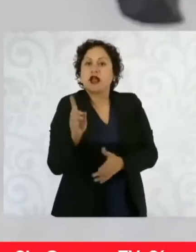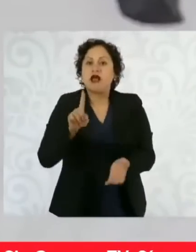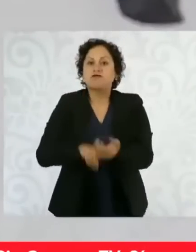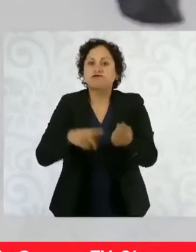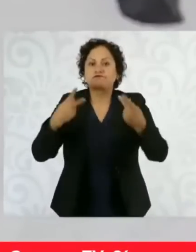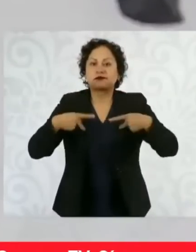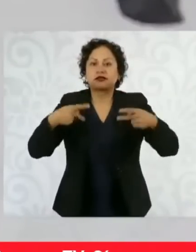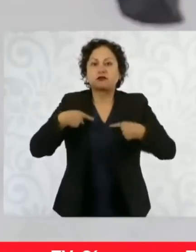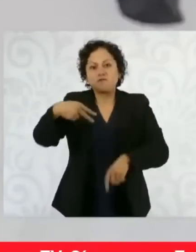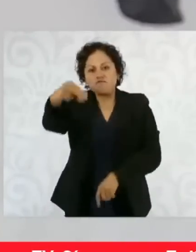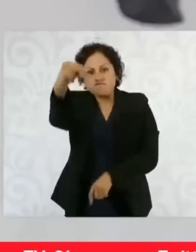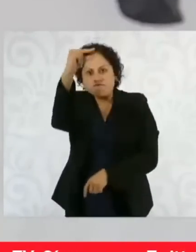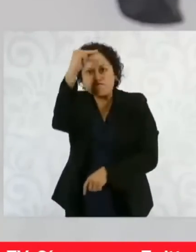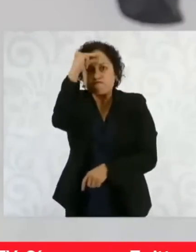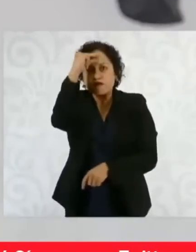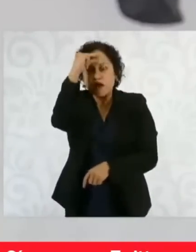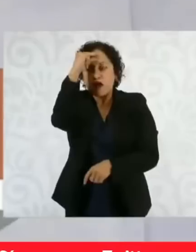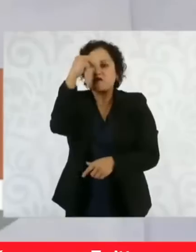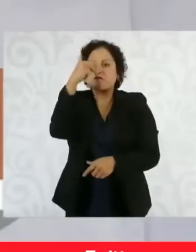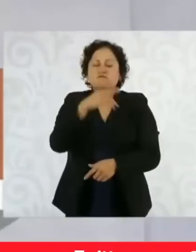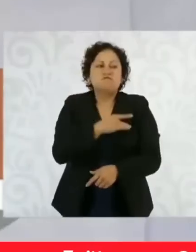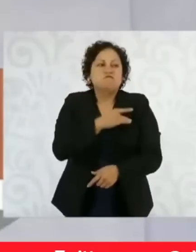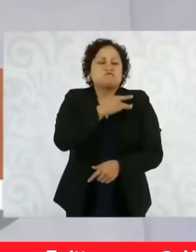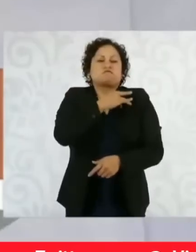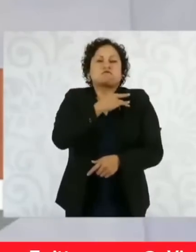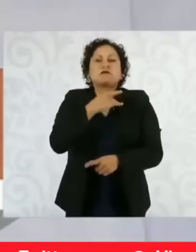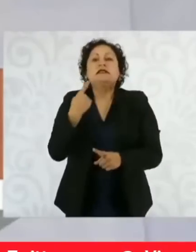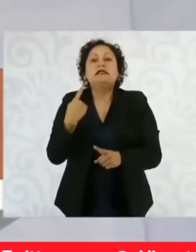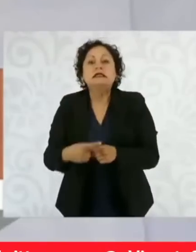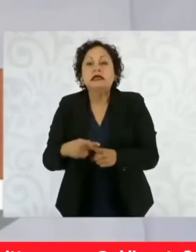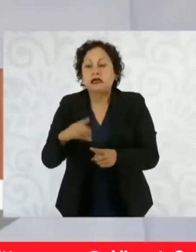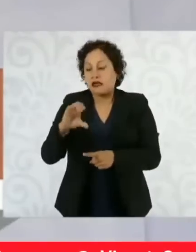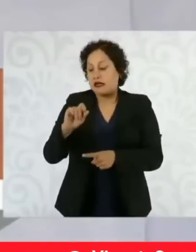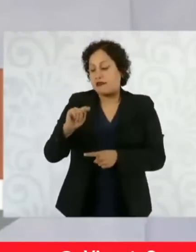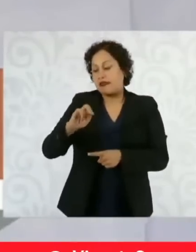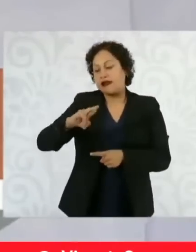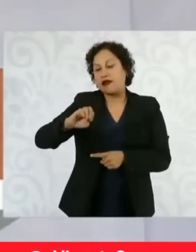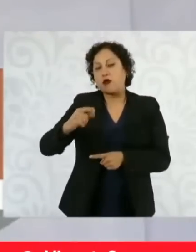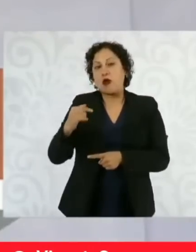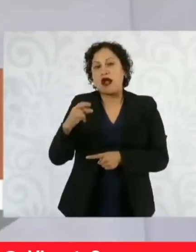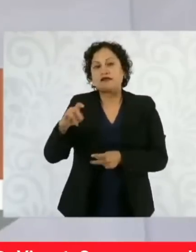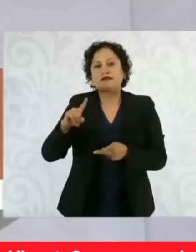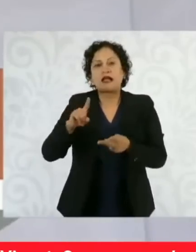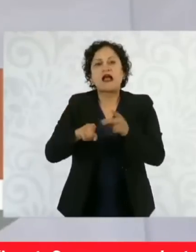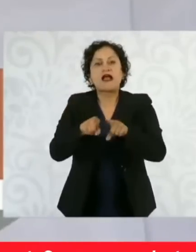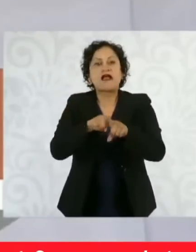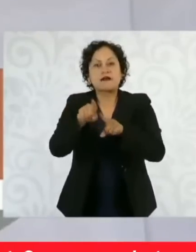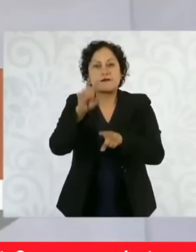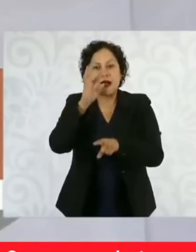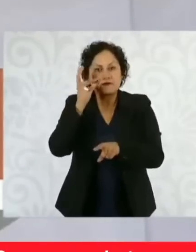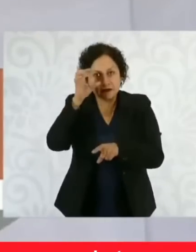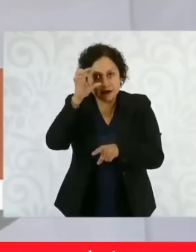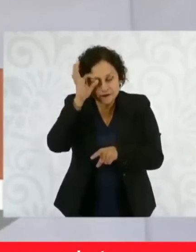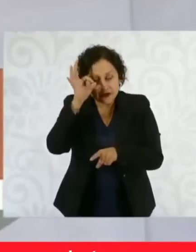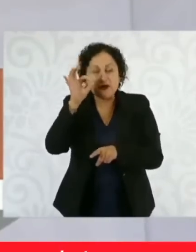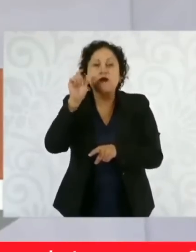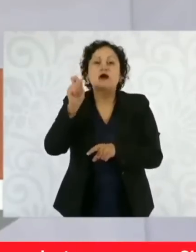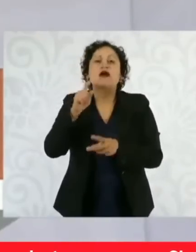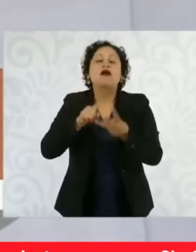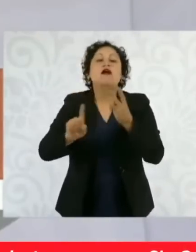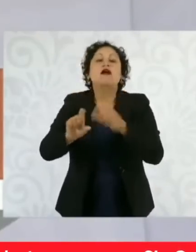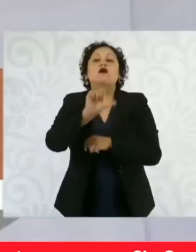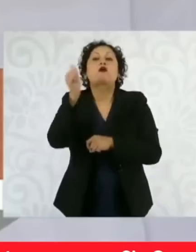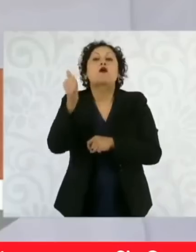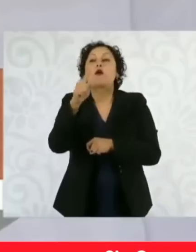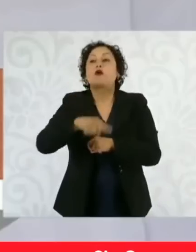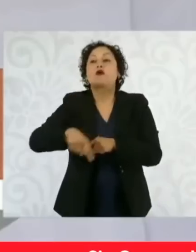y sensibles como Catarino Garza y los hermanos Flores Magón, y gestas sociales como las huelgas de